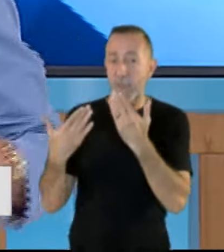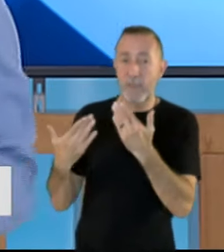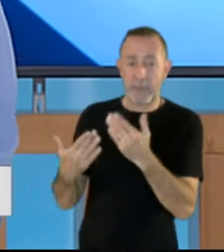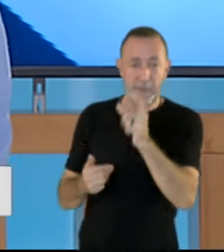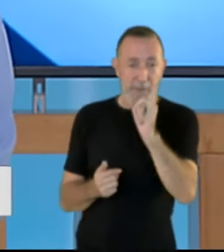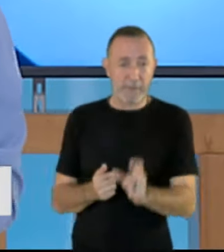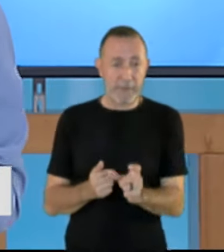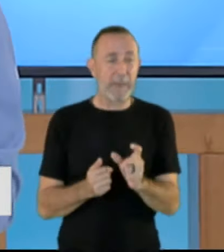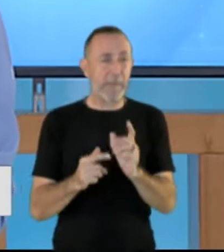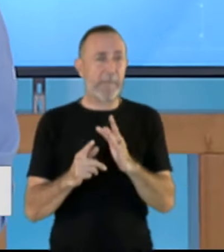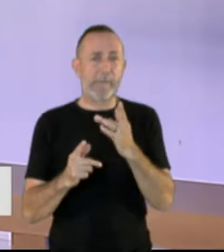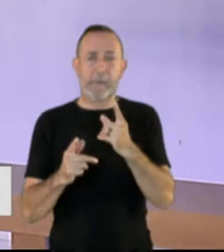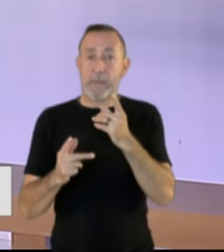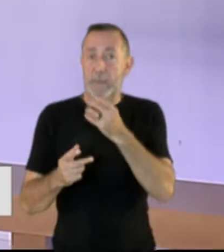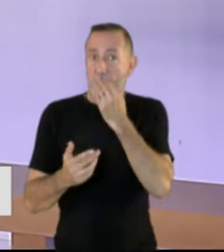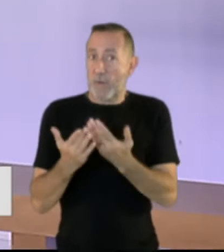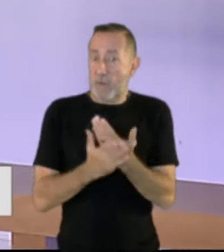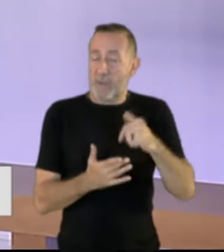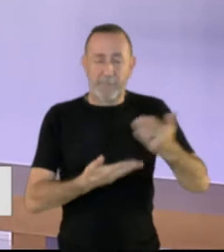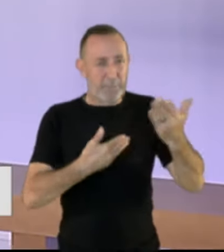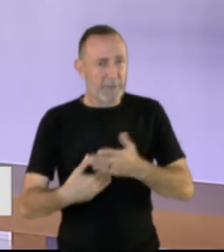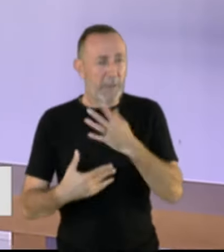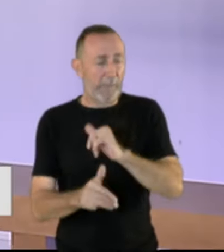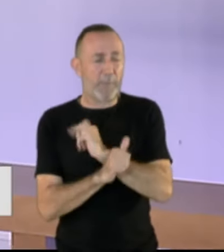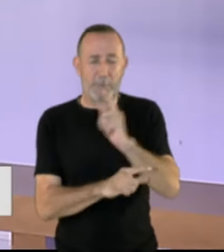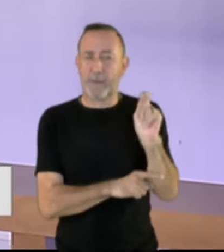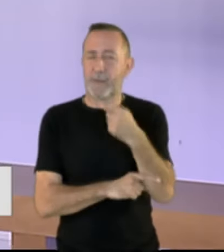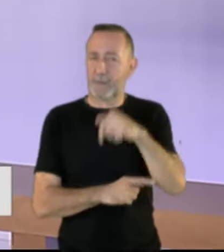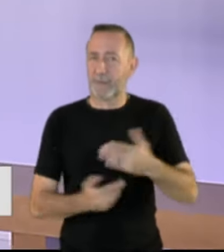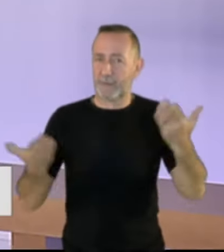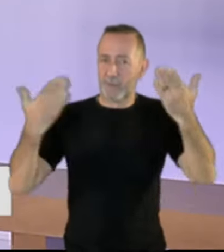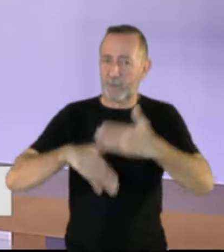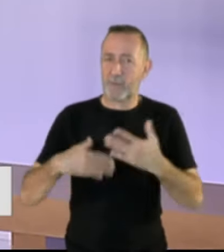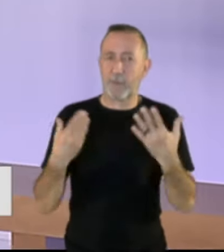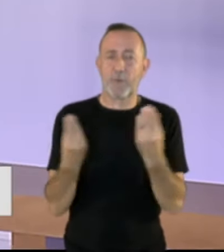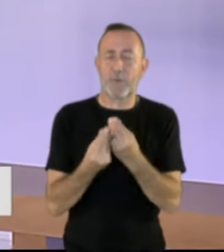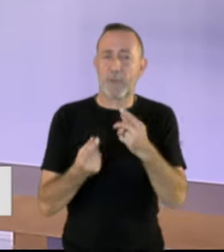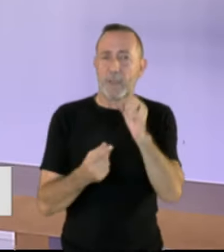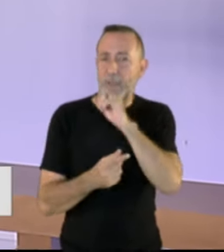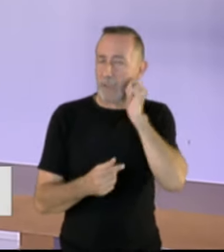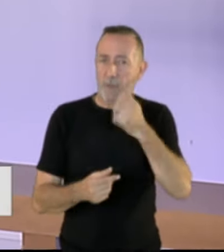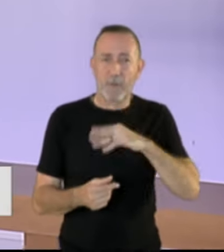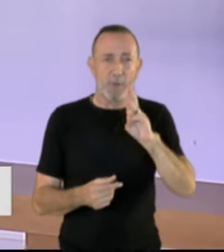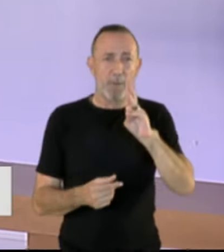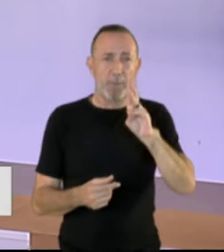que sea todo un éxito esa canción de probando junto con la canaria petas c estas también esta noche te veremos en tenerife gra la voy a esperar Gracias María